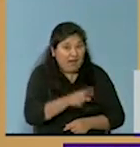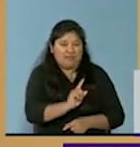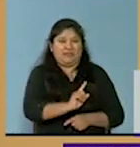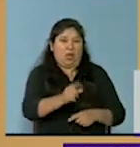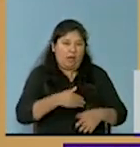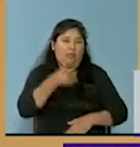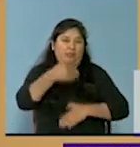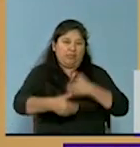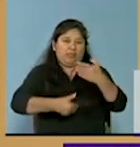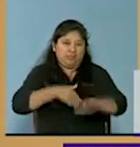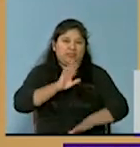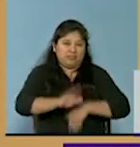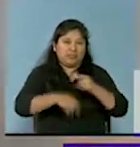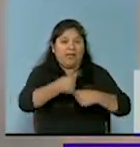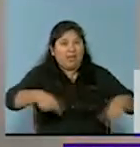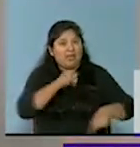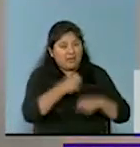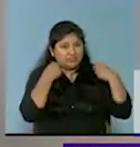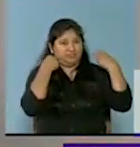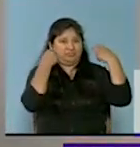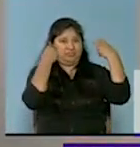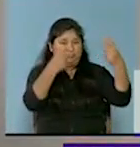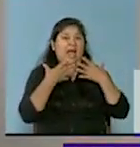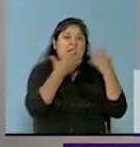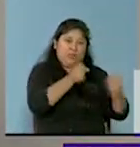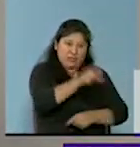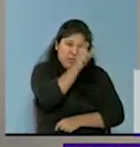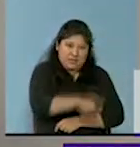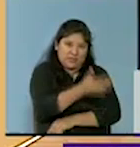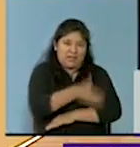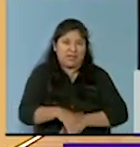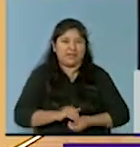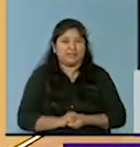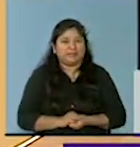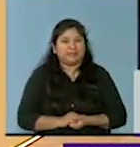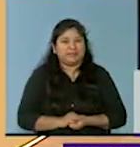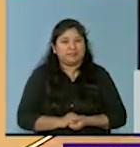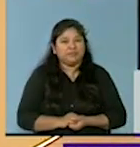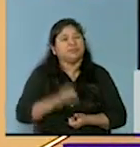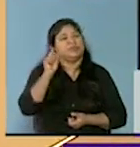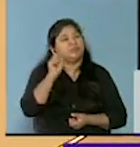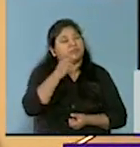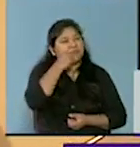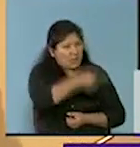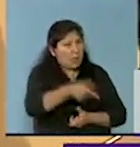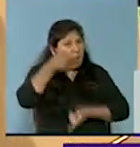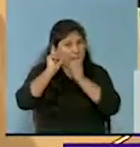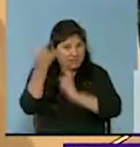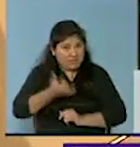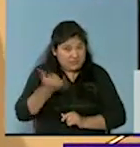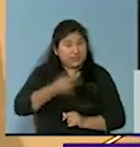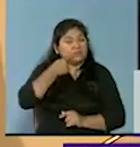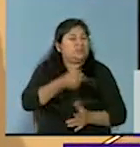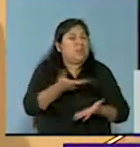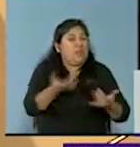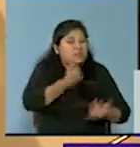paso a paso de acuerdo a tu experiencia en la gente grande el hombre sigue estando en la calle o viste algún cambio